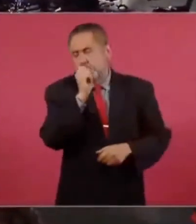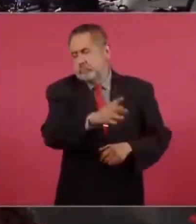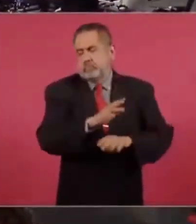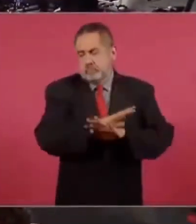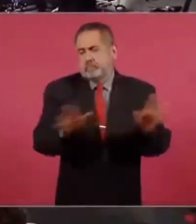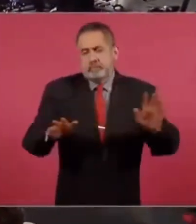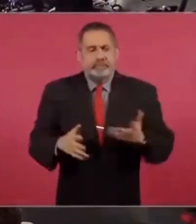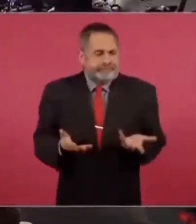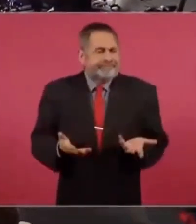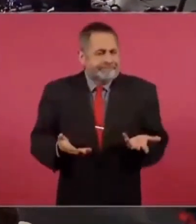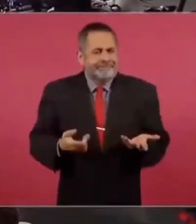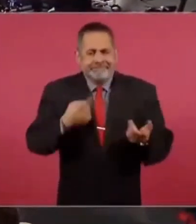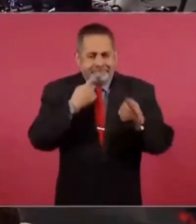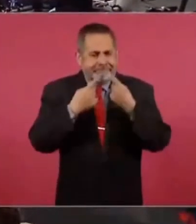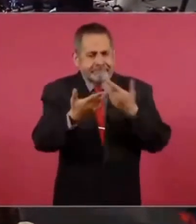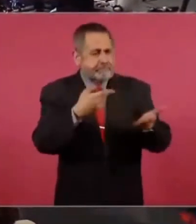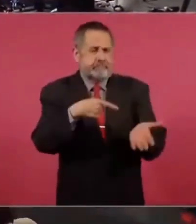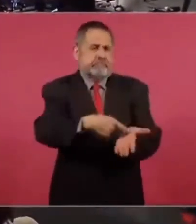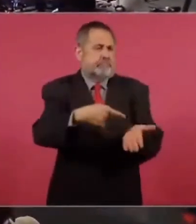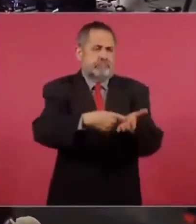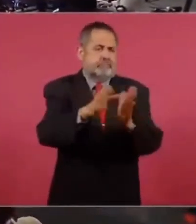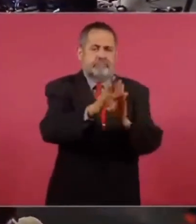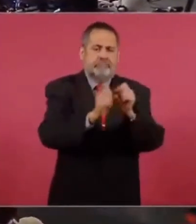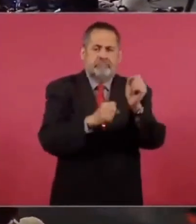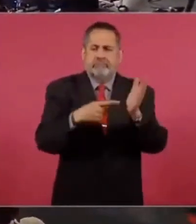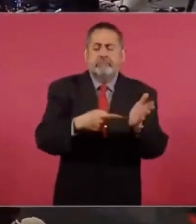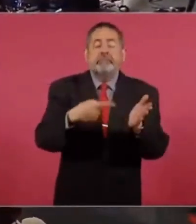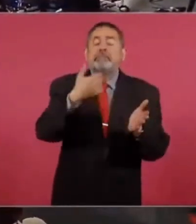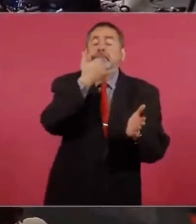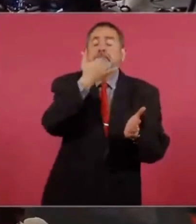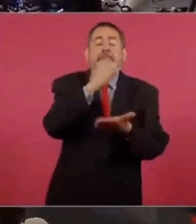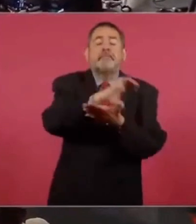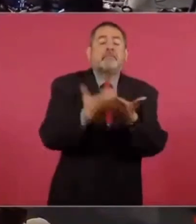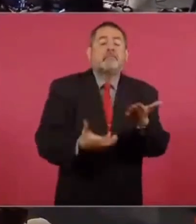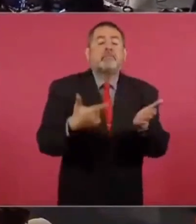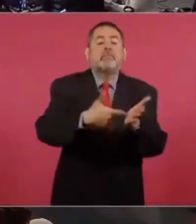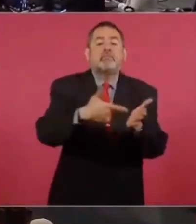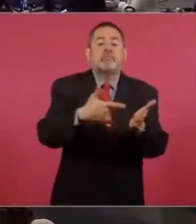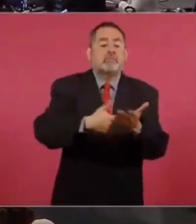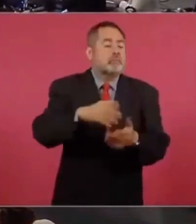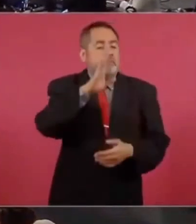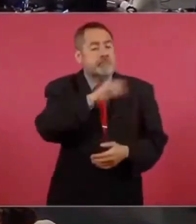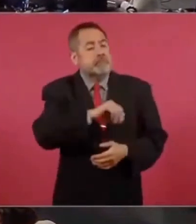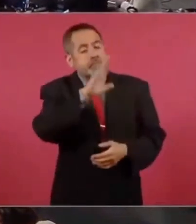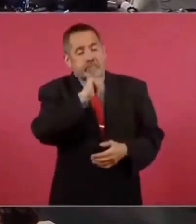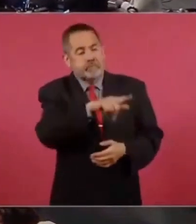de que estaban mal, que habían abusado